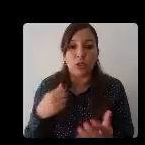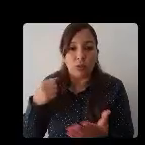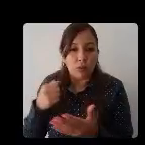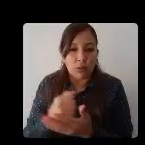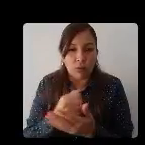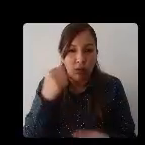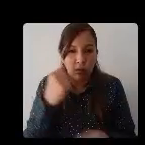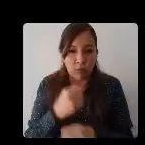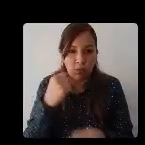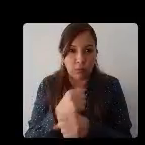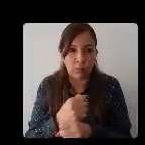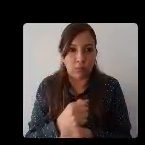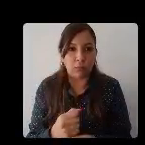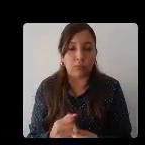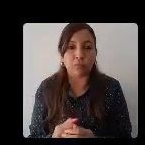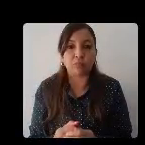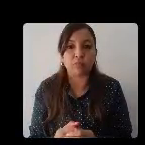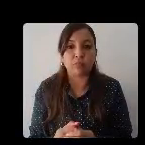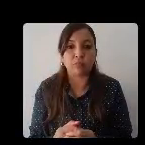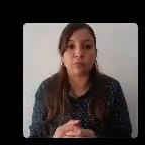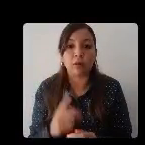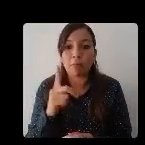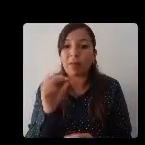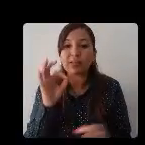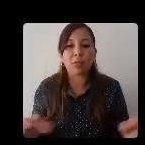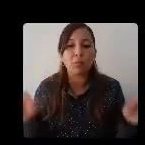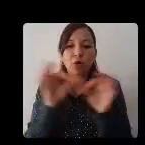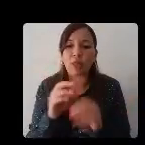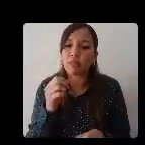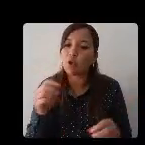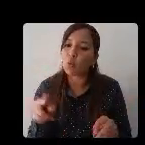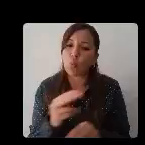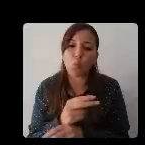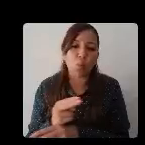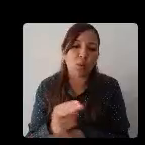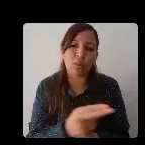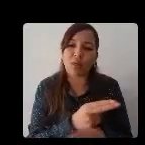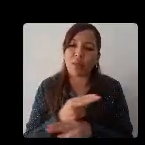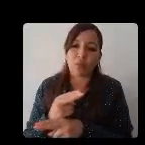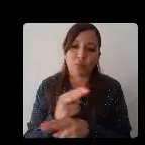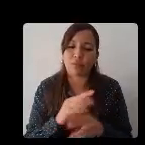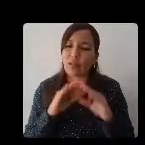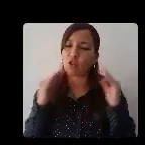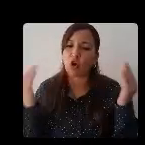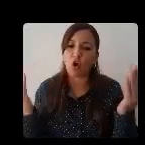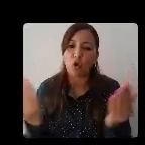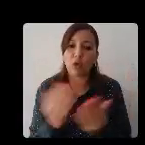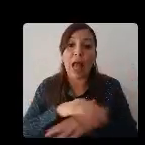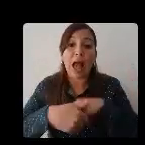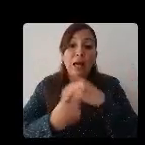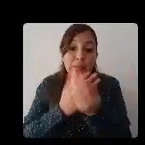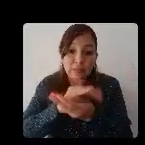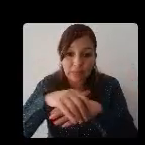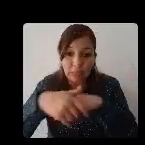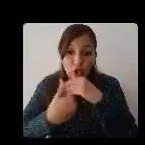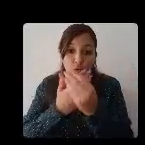recibir visitantes y cómo a la par los visitantes se me exigirle que cumplan con protocolos porque de repente ellos no son conscientes y también